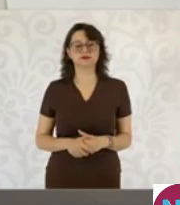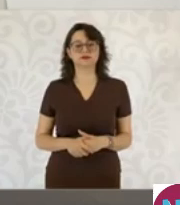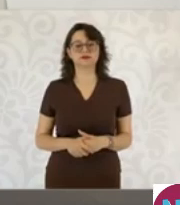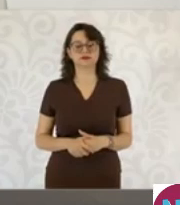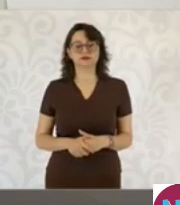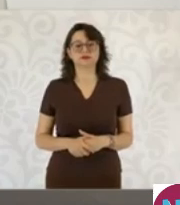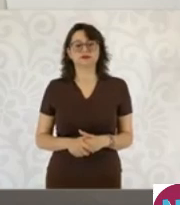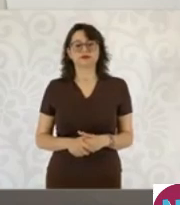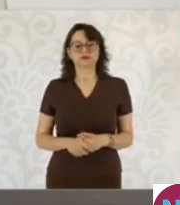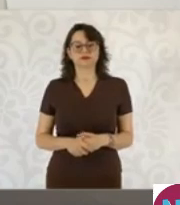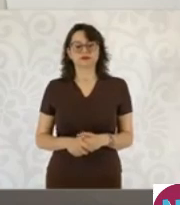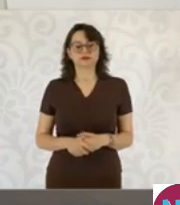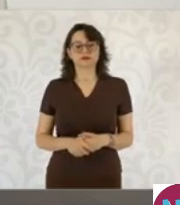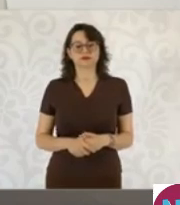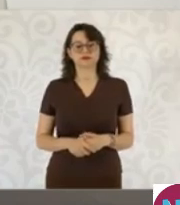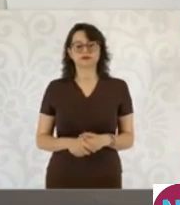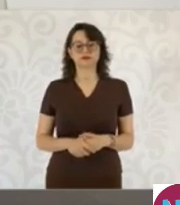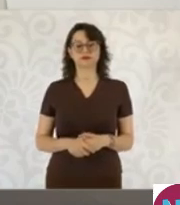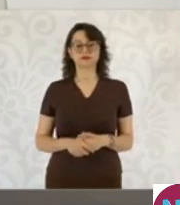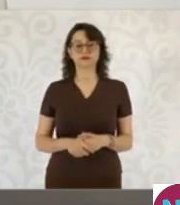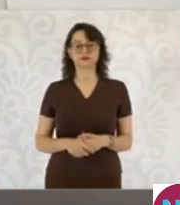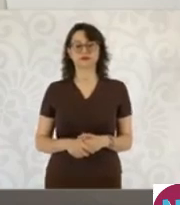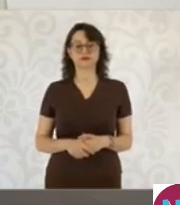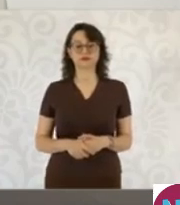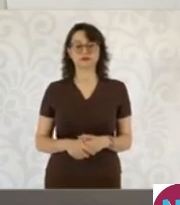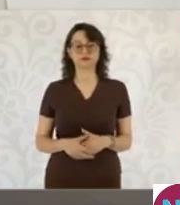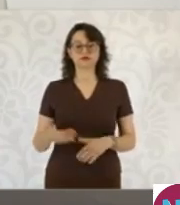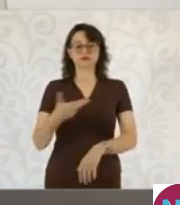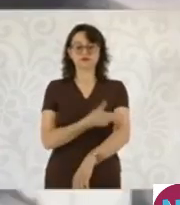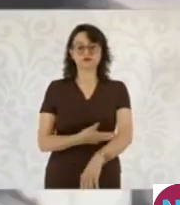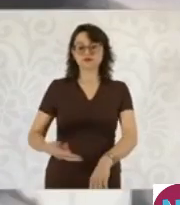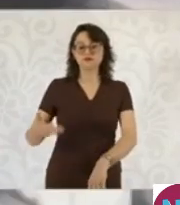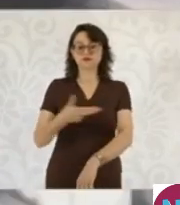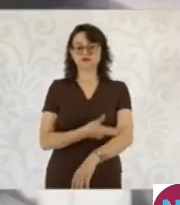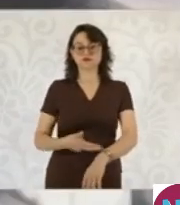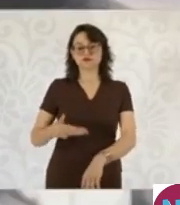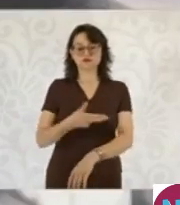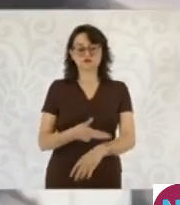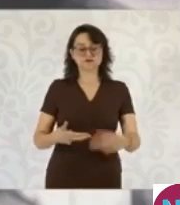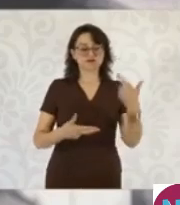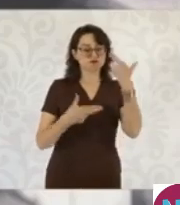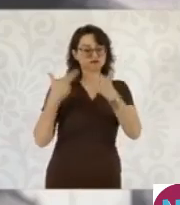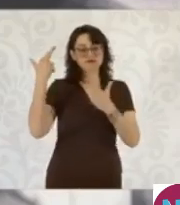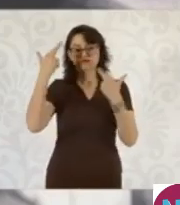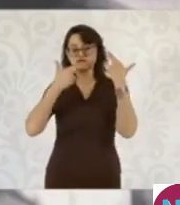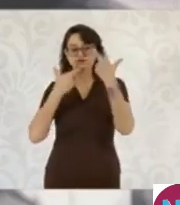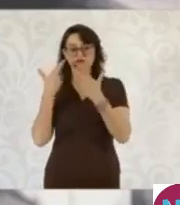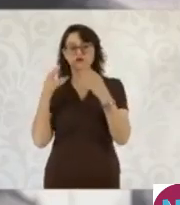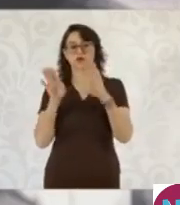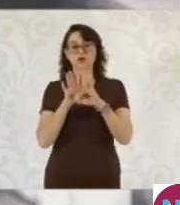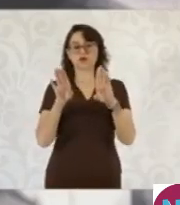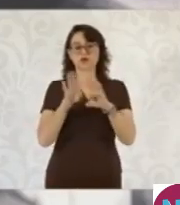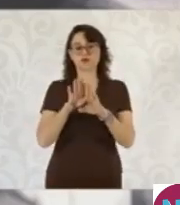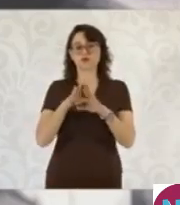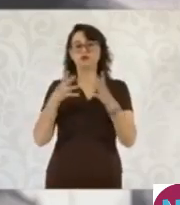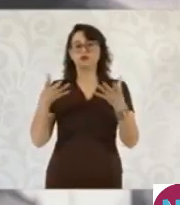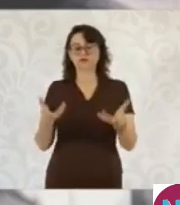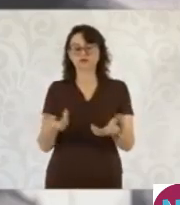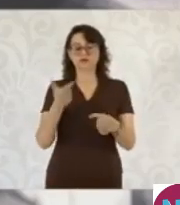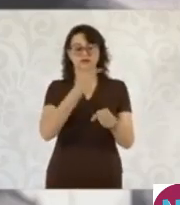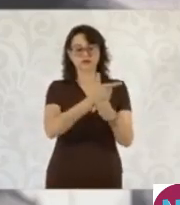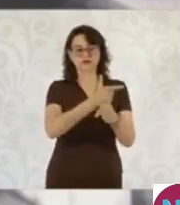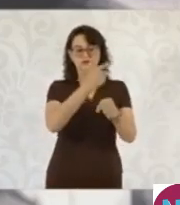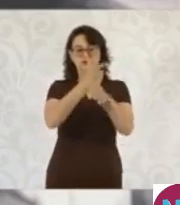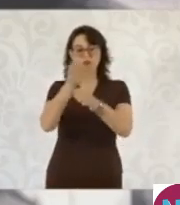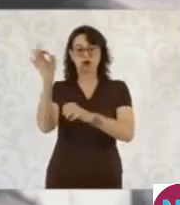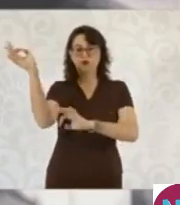De las medidas que hemos implementado es la instalación de ovitrampas, donde se detectan